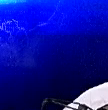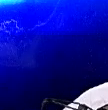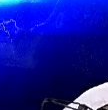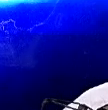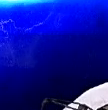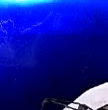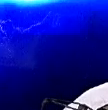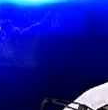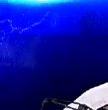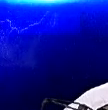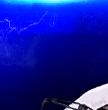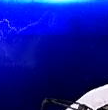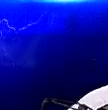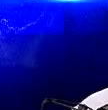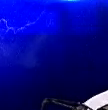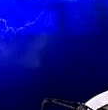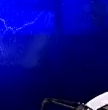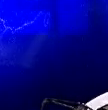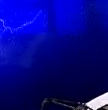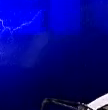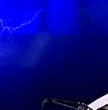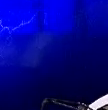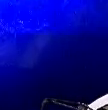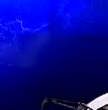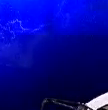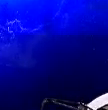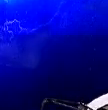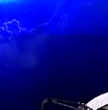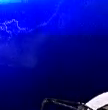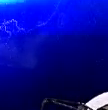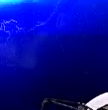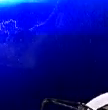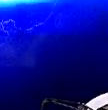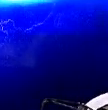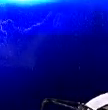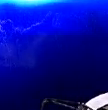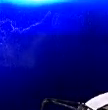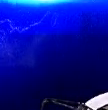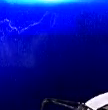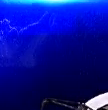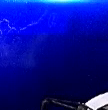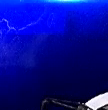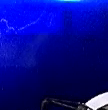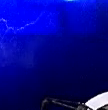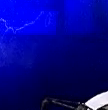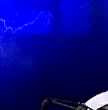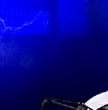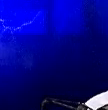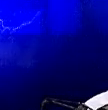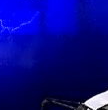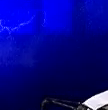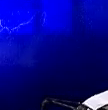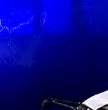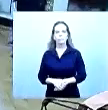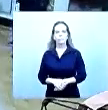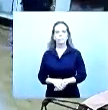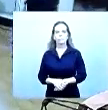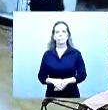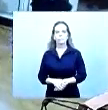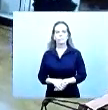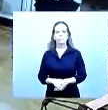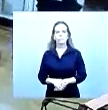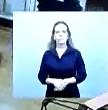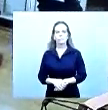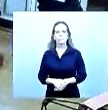de subir una cuesta muy empinada Eduardo son muy buenas noticias no noticias que por otro lado son